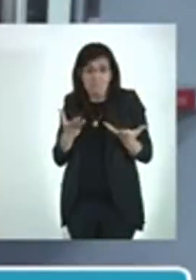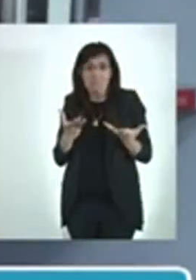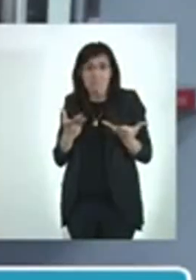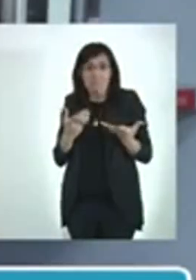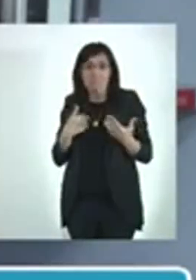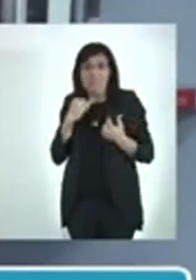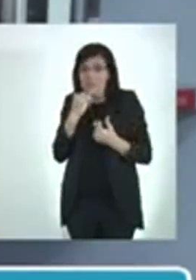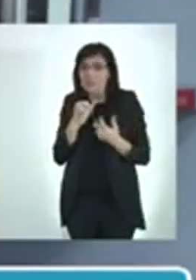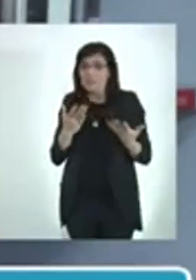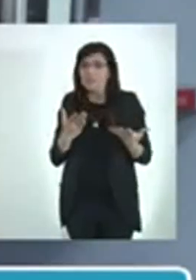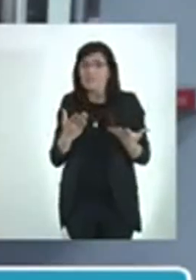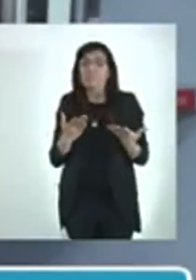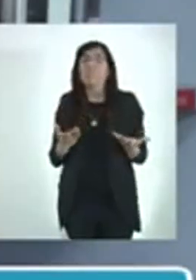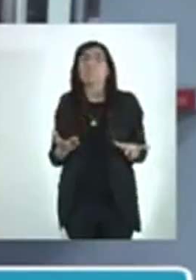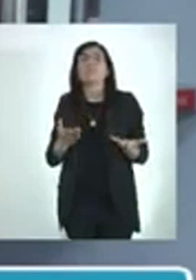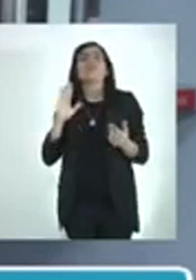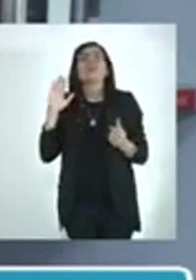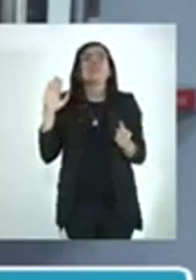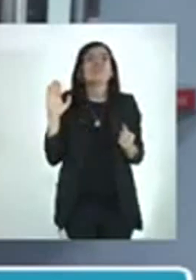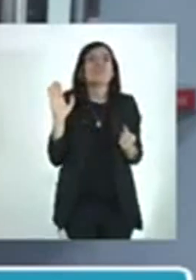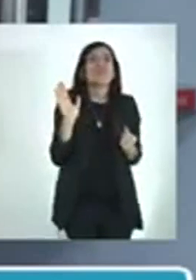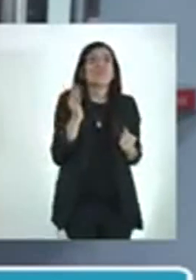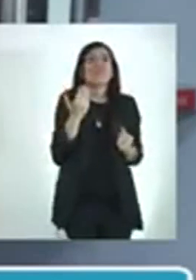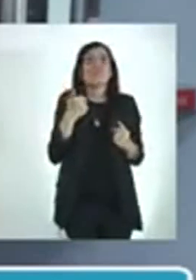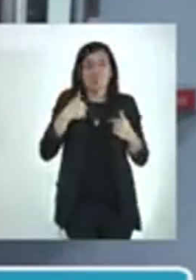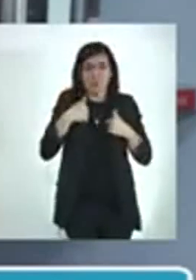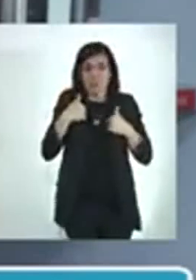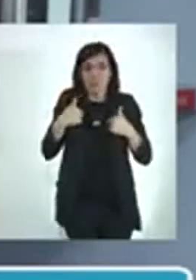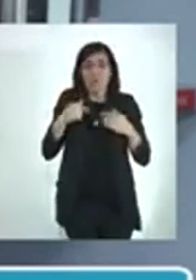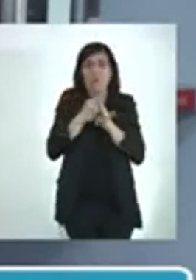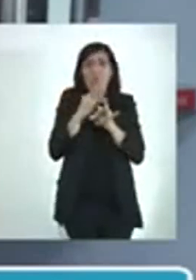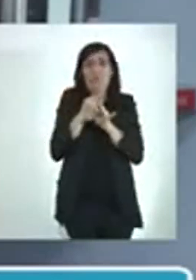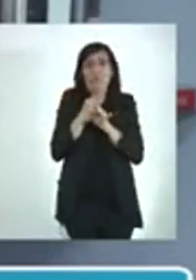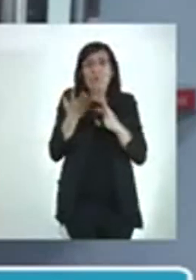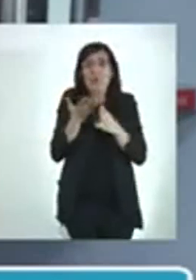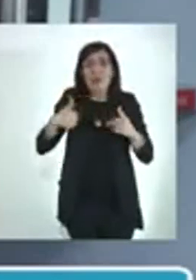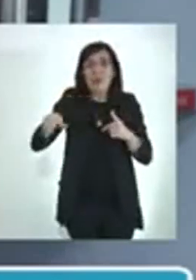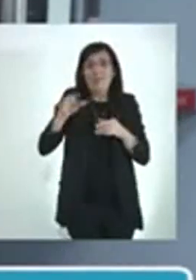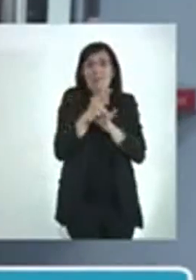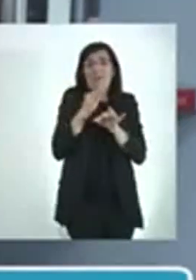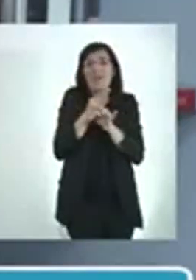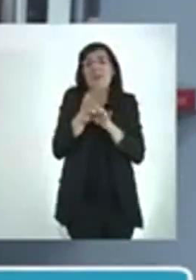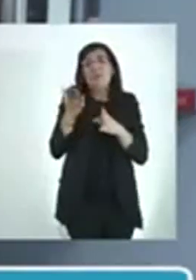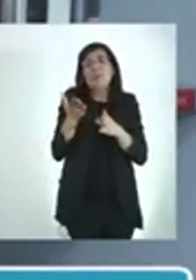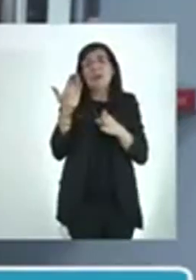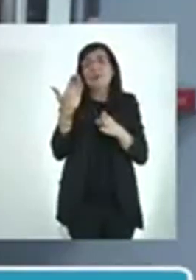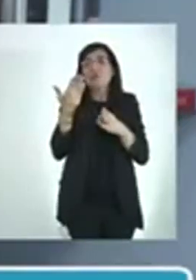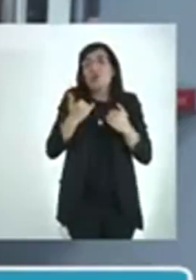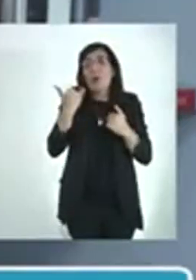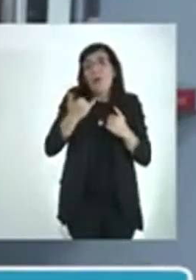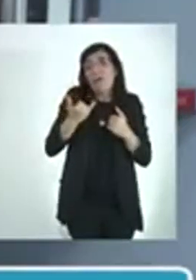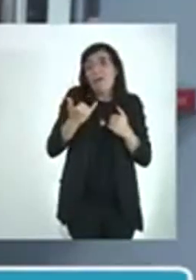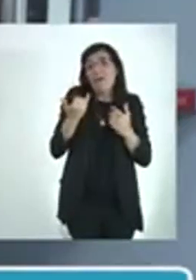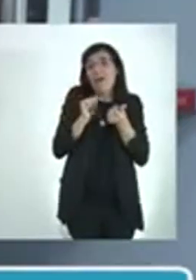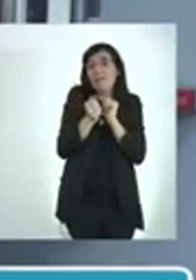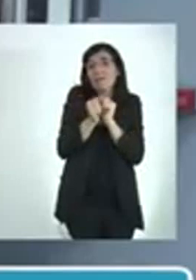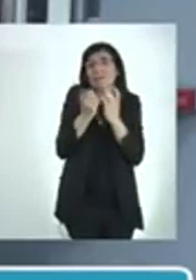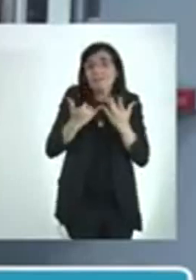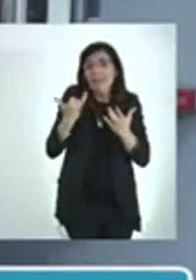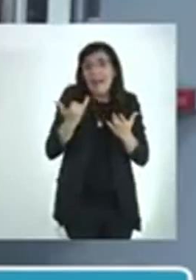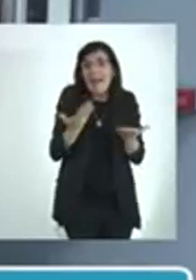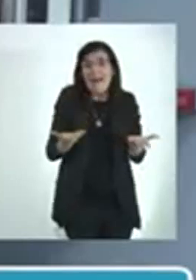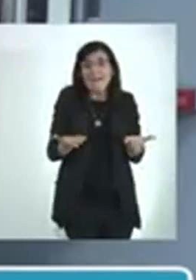Morgade, siempre dice esta frase de toda educación es sexual. Uh-huh. Todos fuimos educados cuando no existía el programa de ESI en